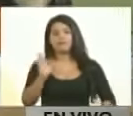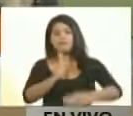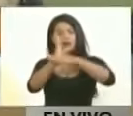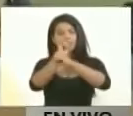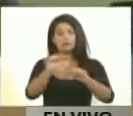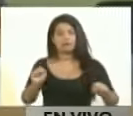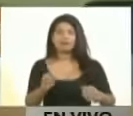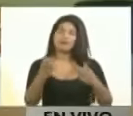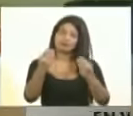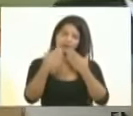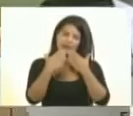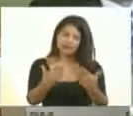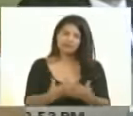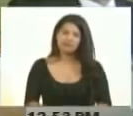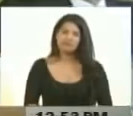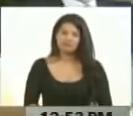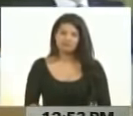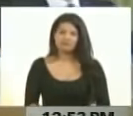gracias.